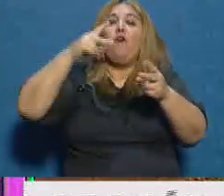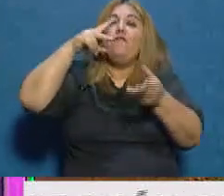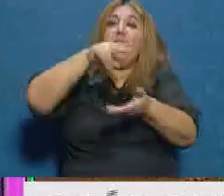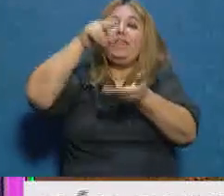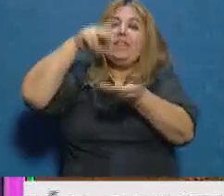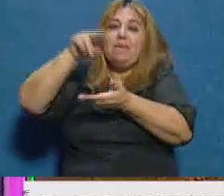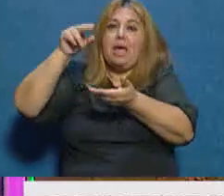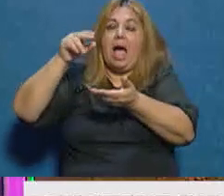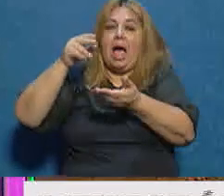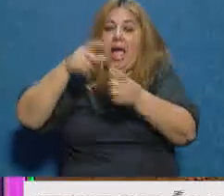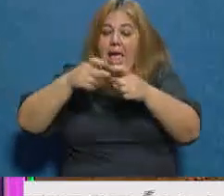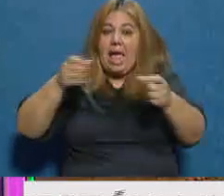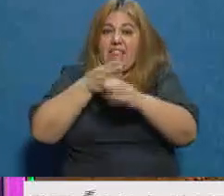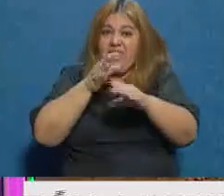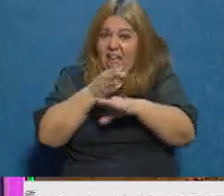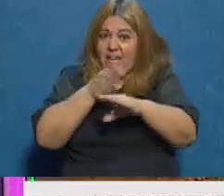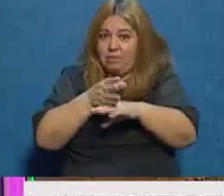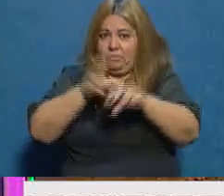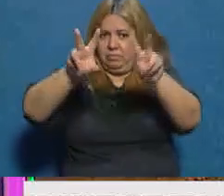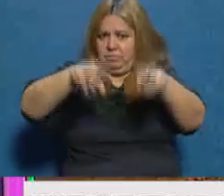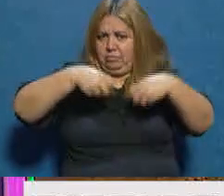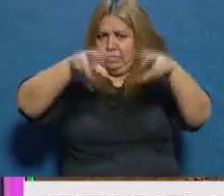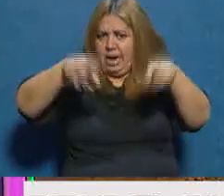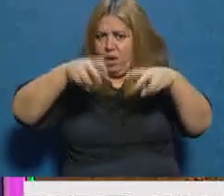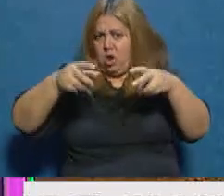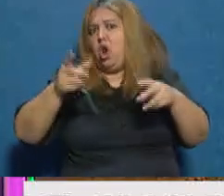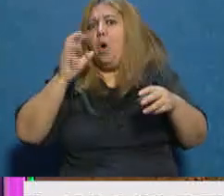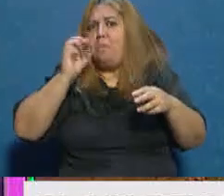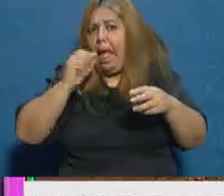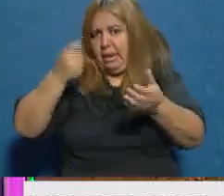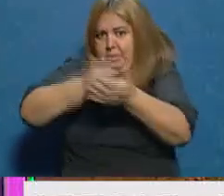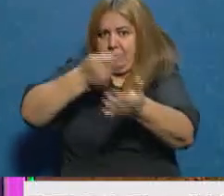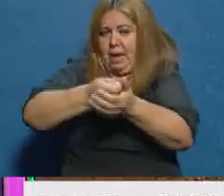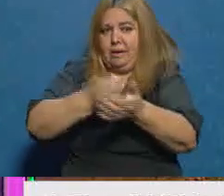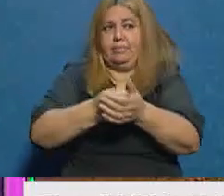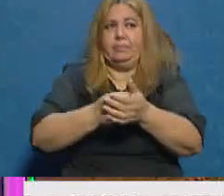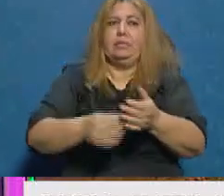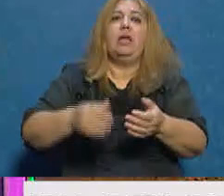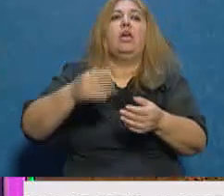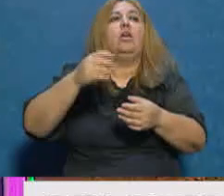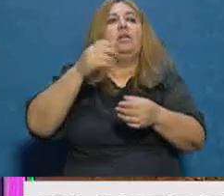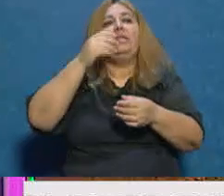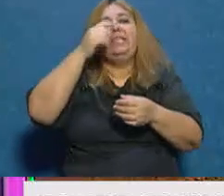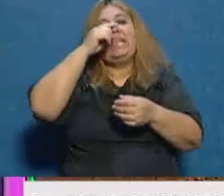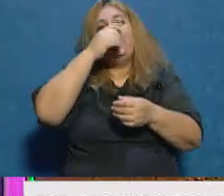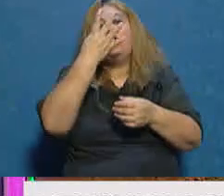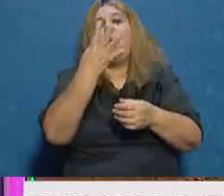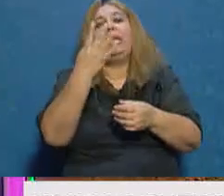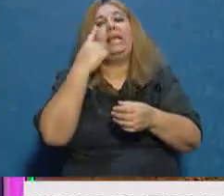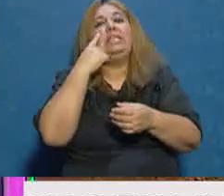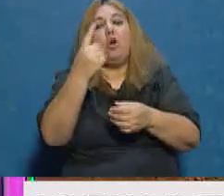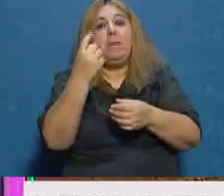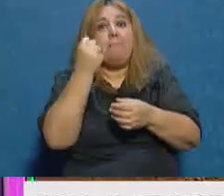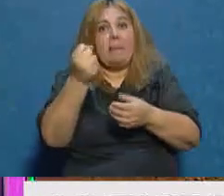en entradas que pagan los padres para ir a ver a sus hijos, 745 mil pesos. En